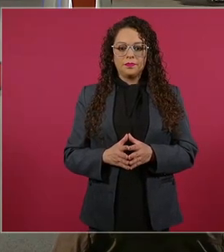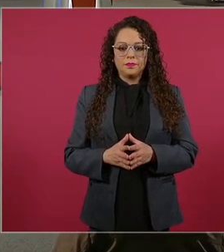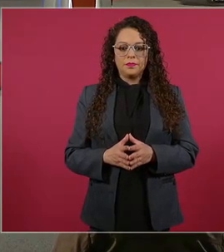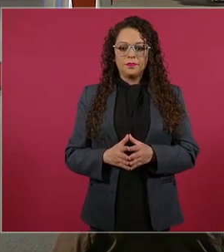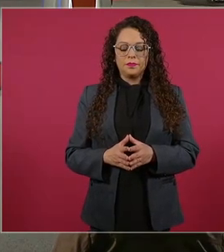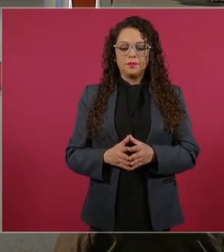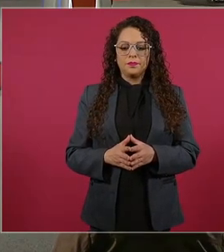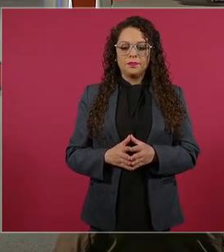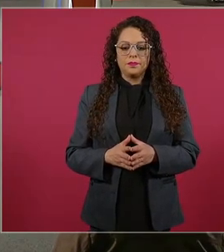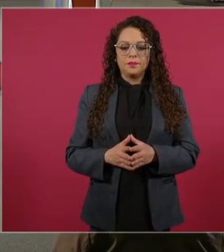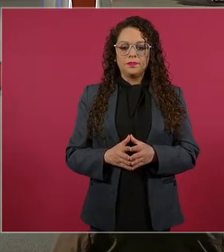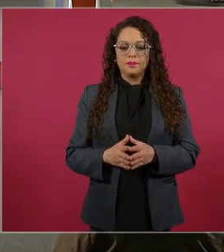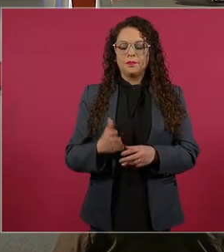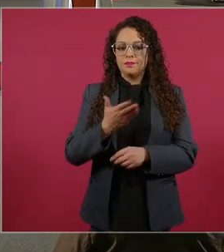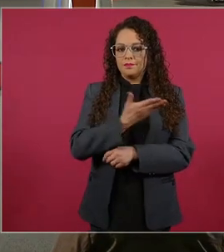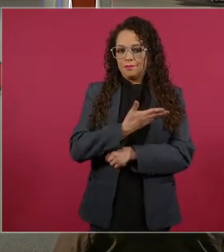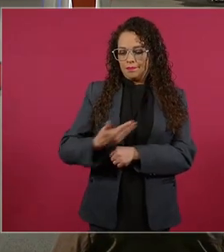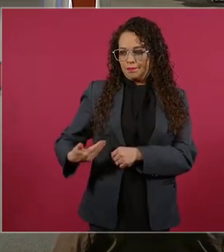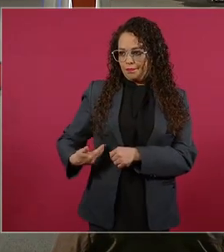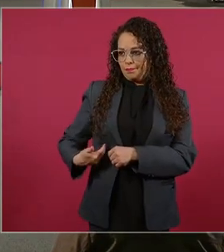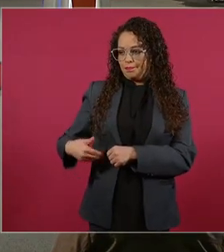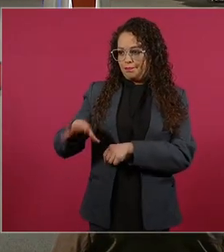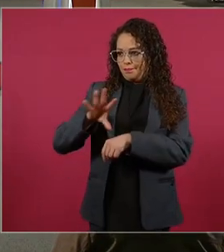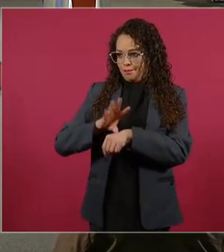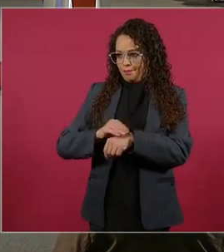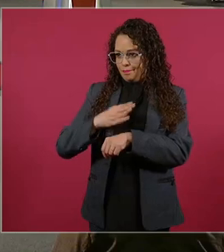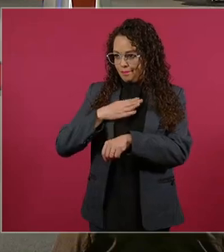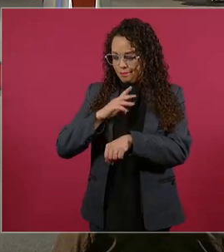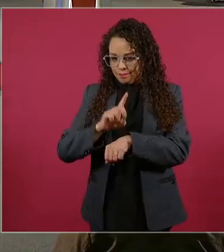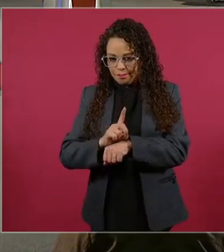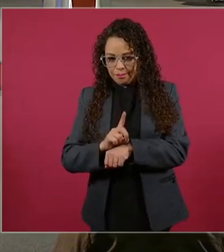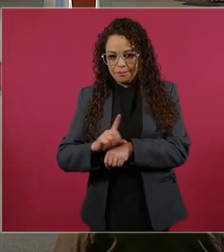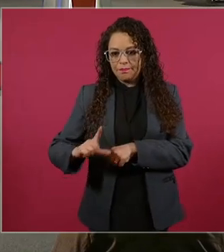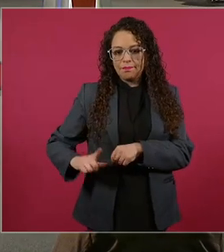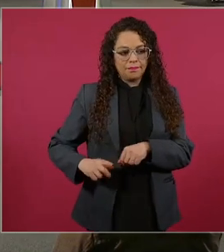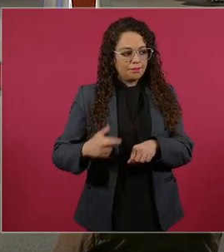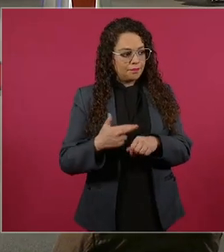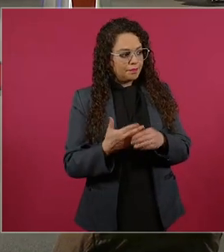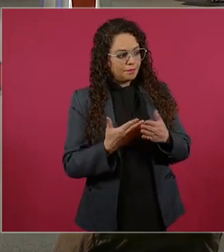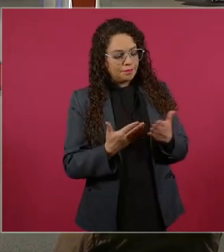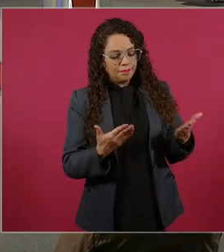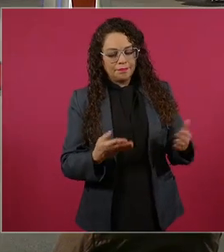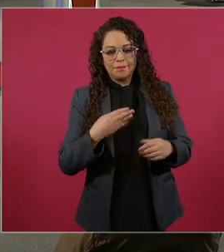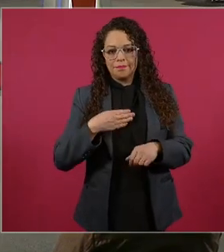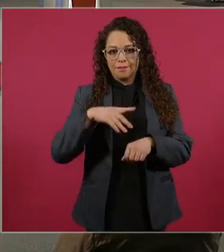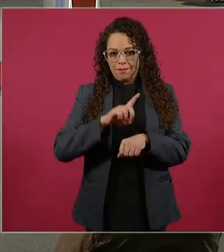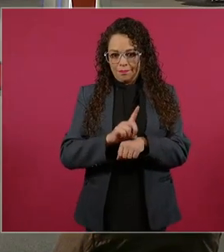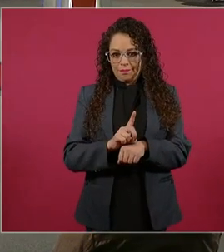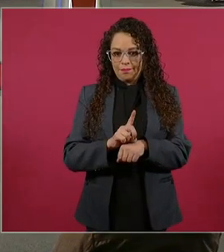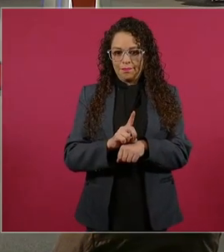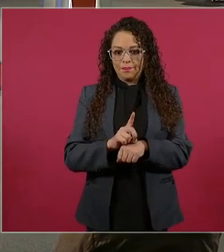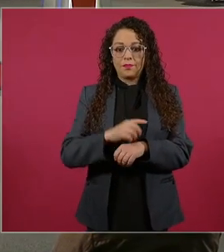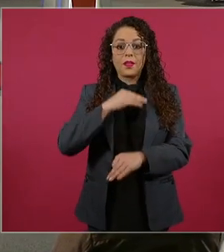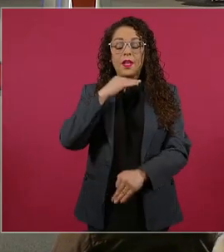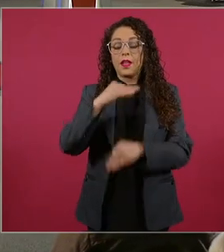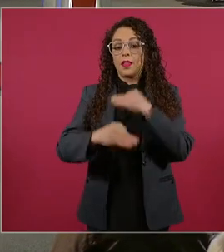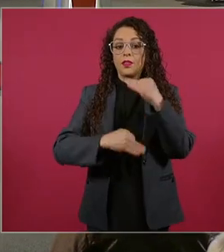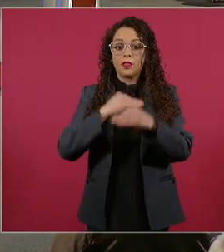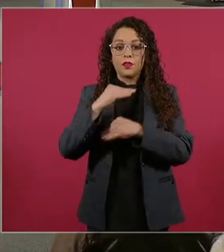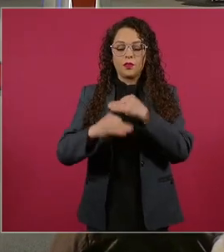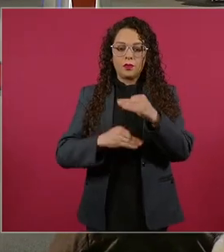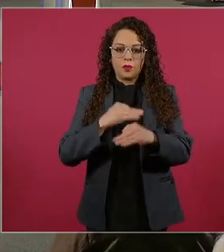Muy buenos días, señor presidente, con su permiso. Gobernadores, muy buenos días. Muy buenos días a todos y a